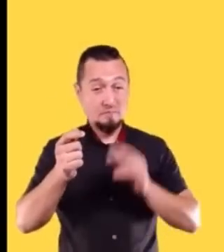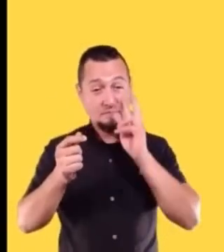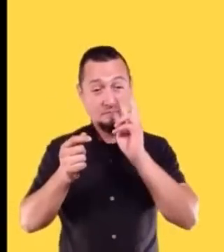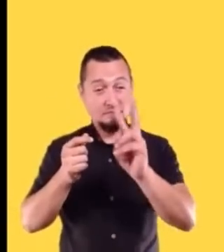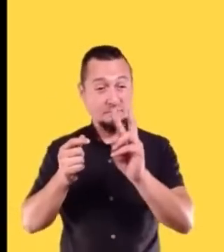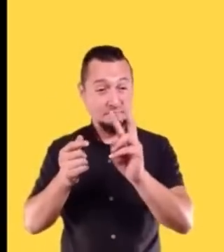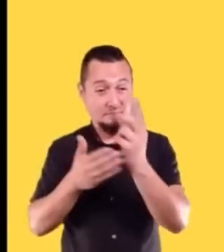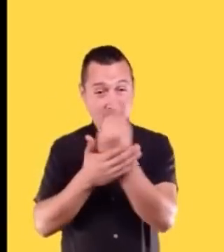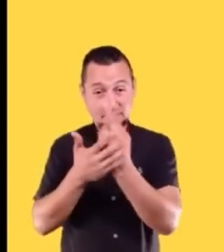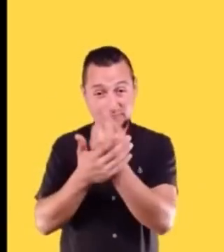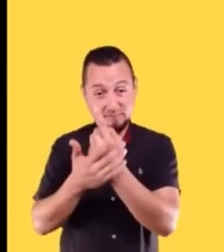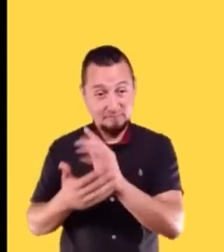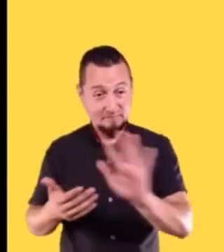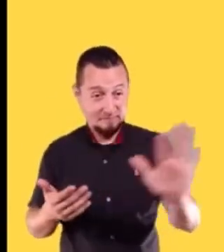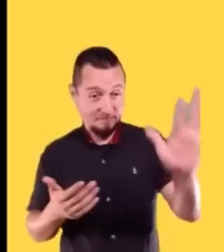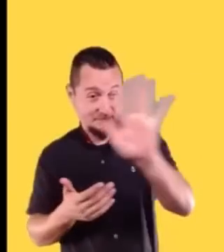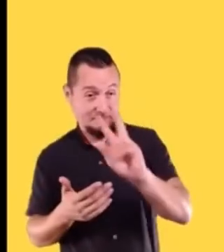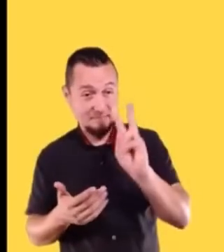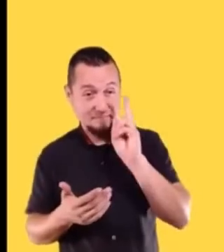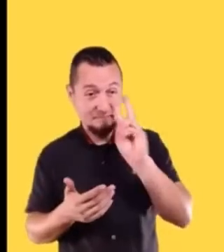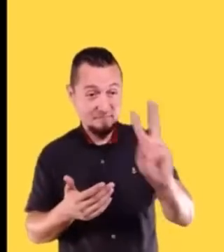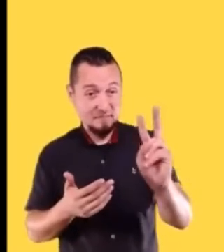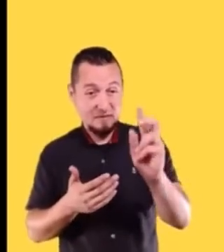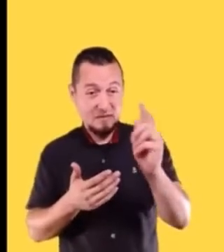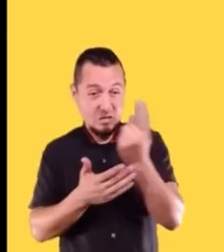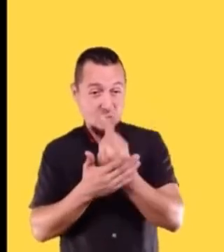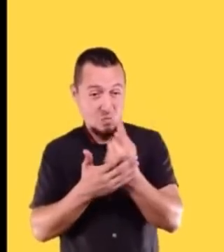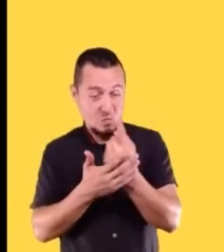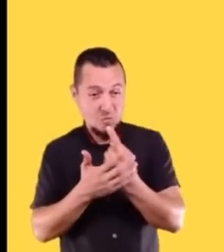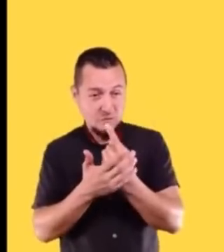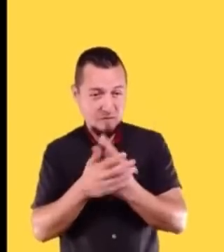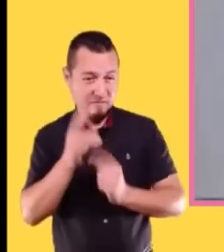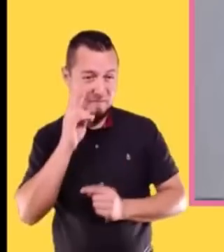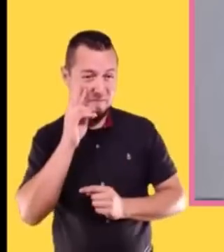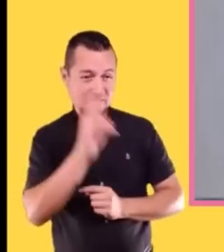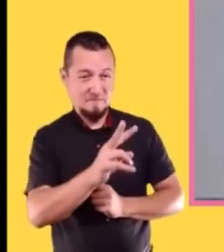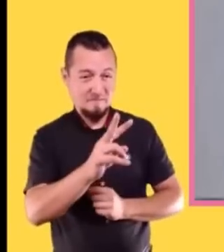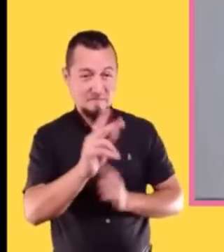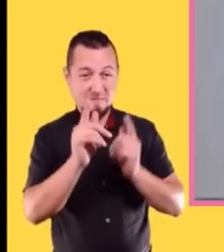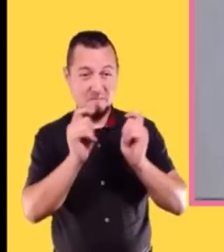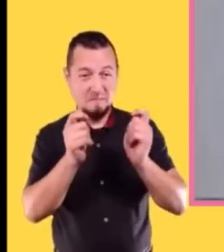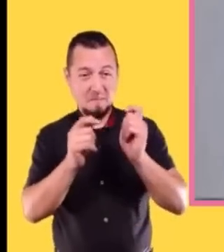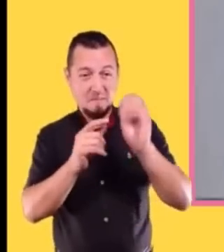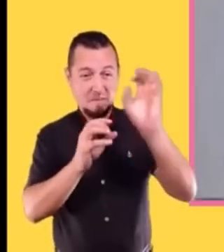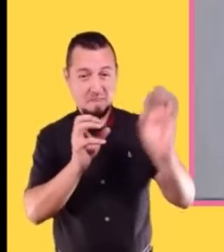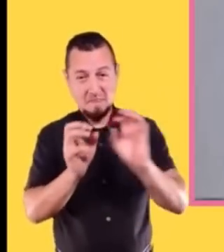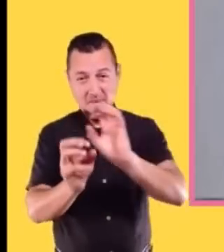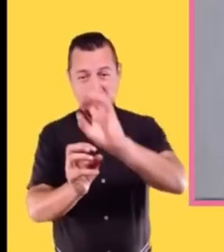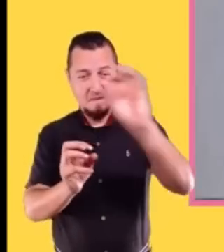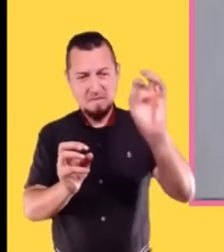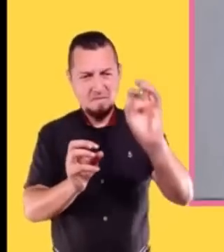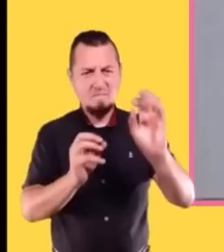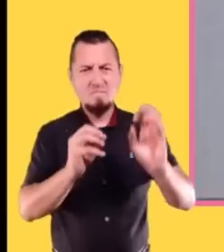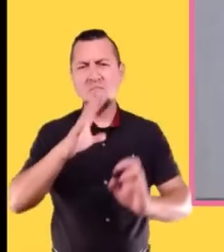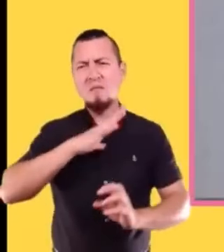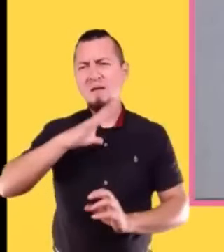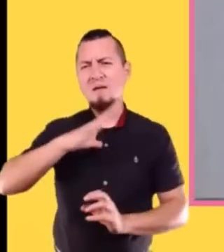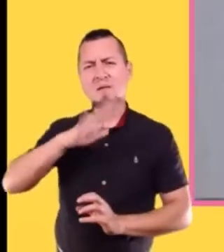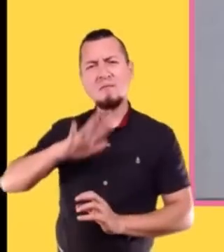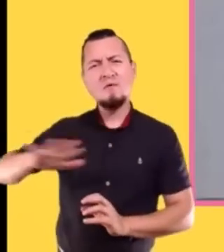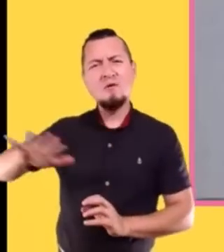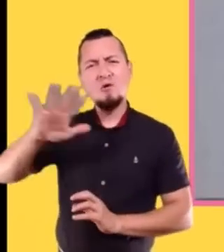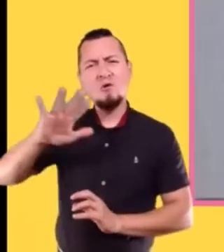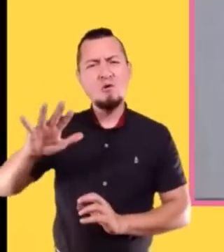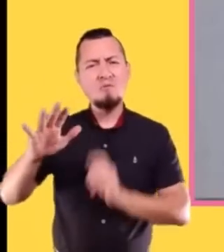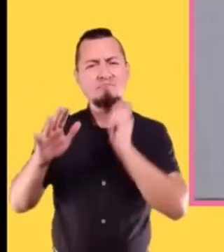esa ilustración, esa infografía que ven sobre los planetas, pero por otro lado tenemos todas las herramientas que hemos preparado durante estos 4